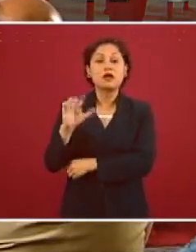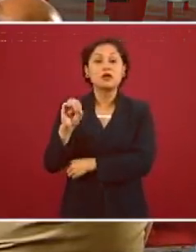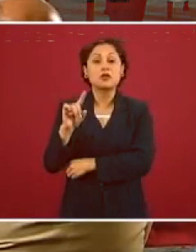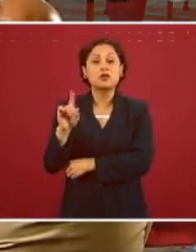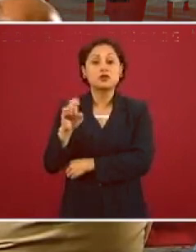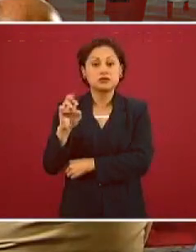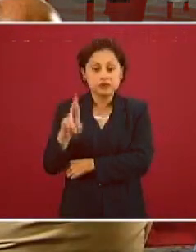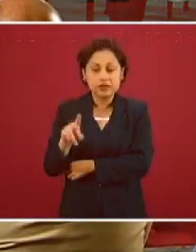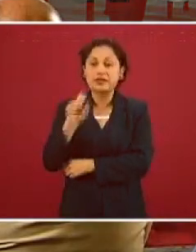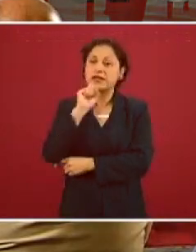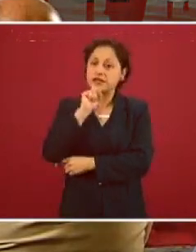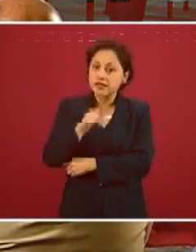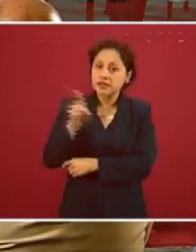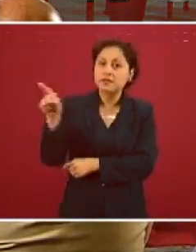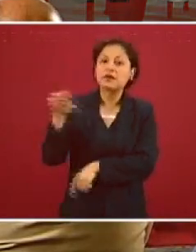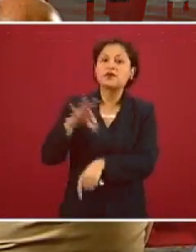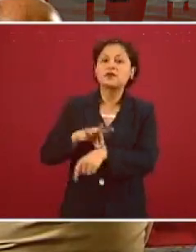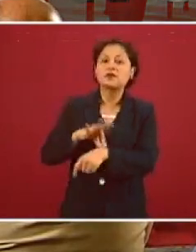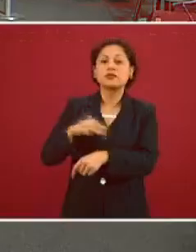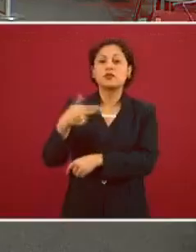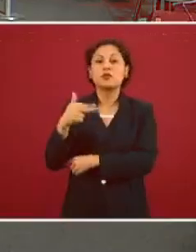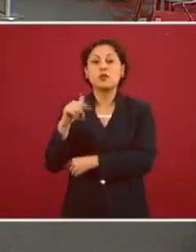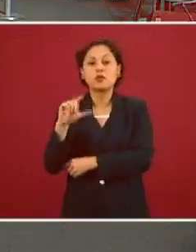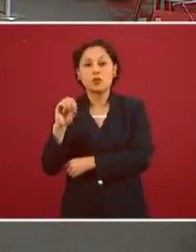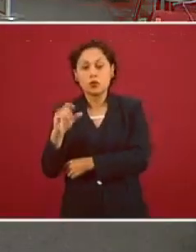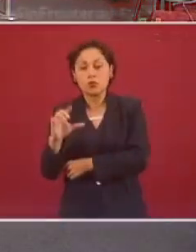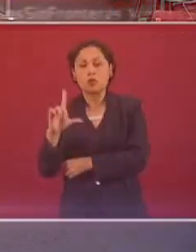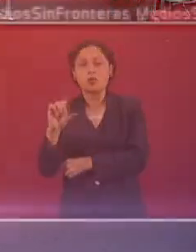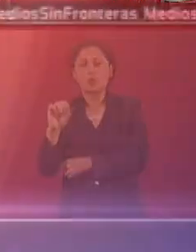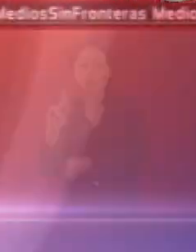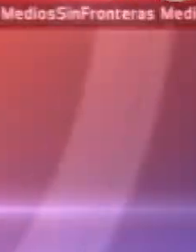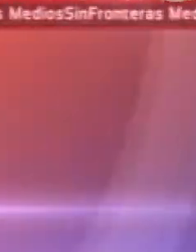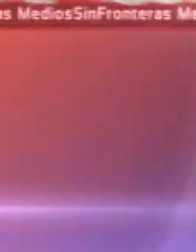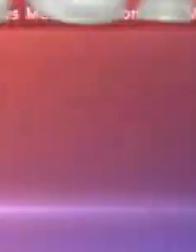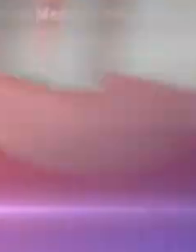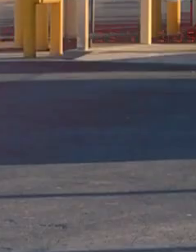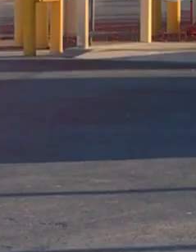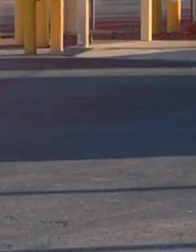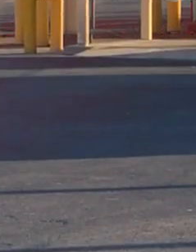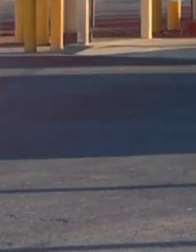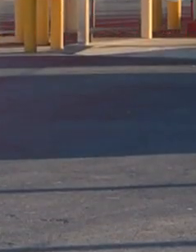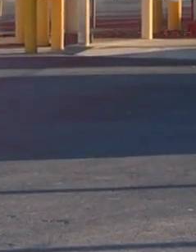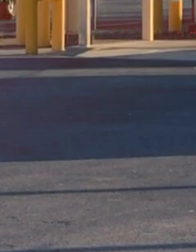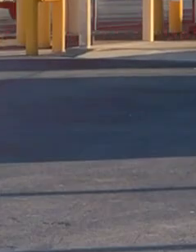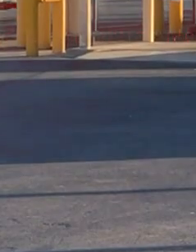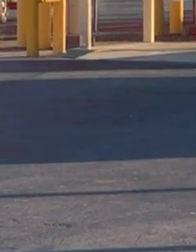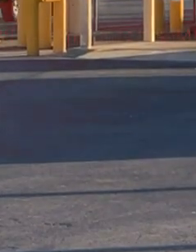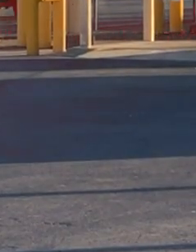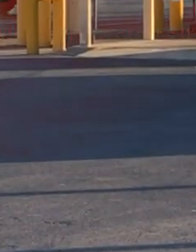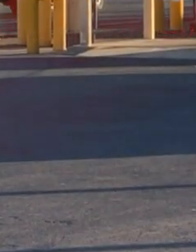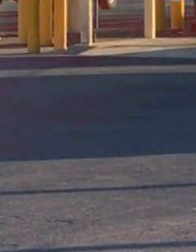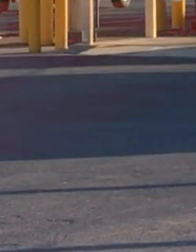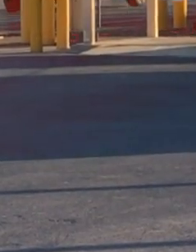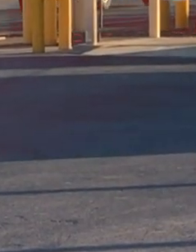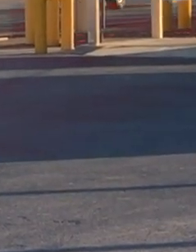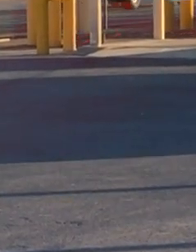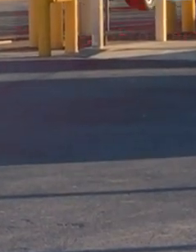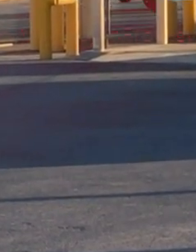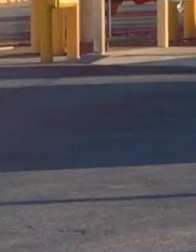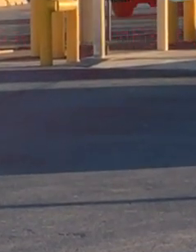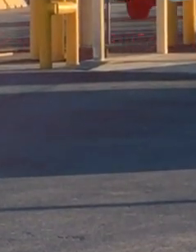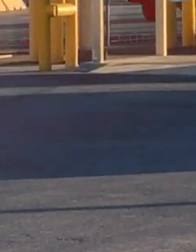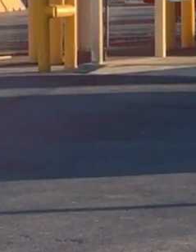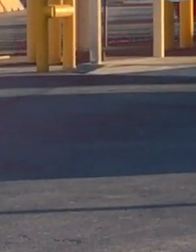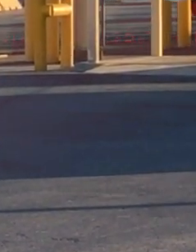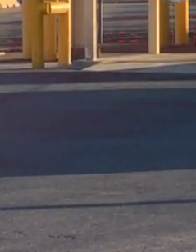México hay por lo menos 5,000 contagiados y cerca de 350 personas muertas. En una semana se cumple un mes del cierre parcial de